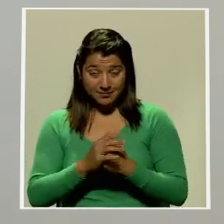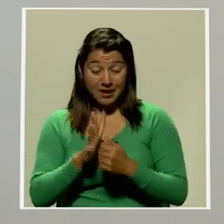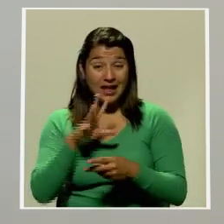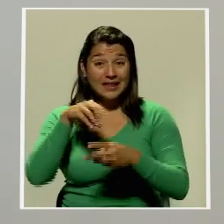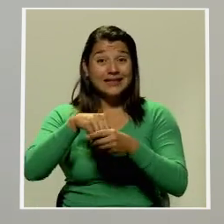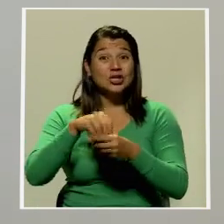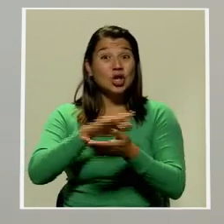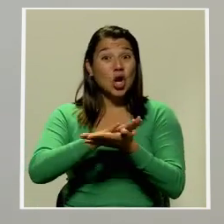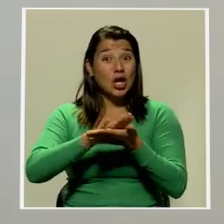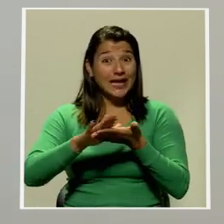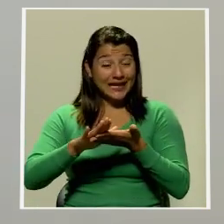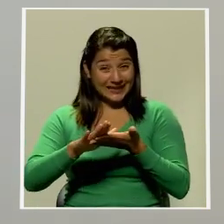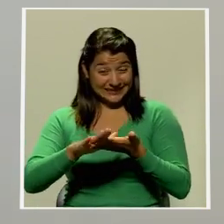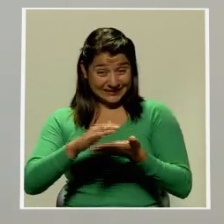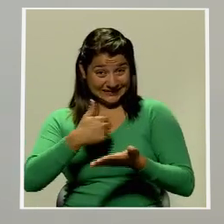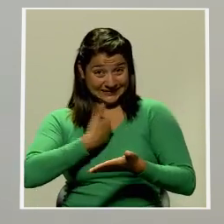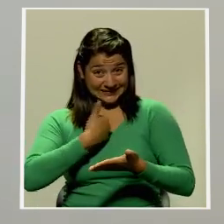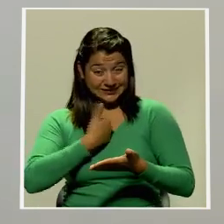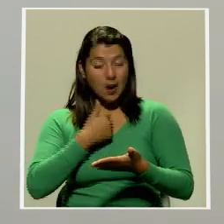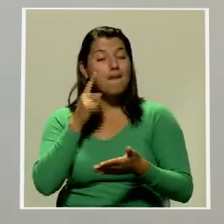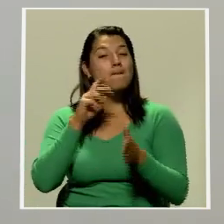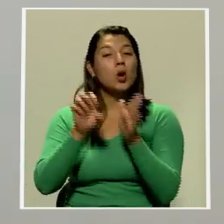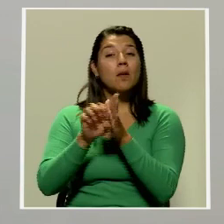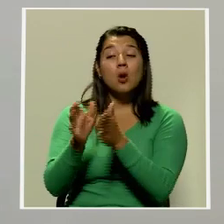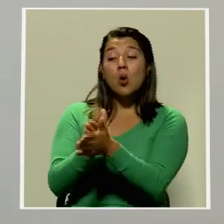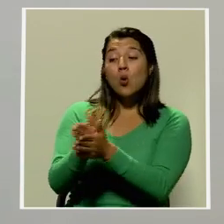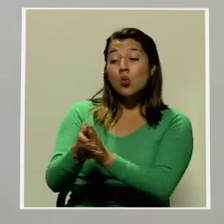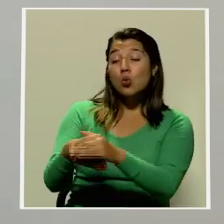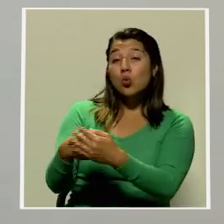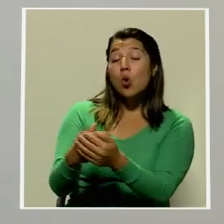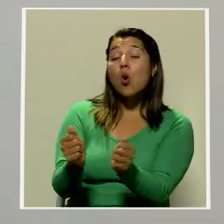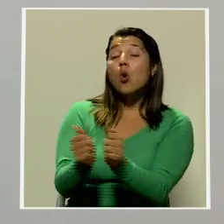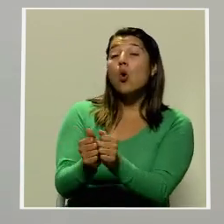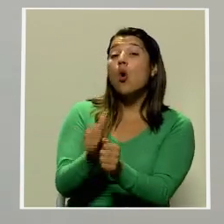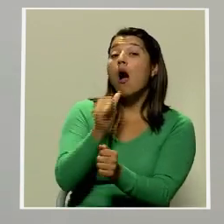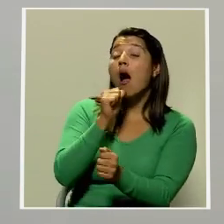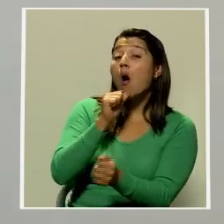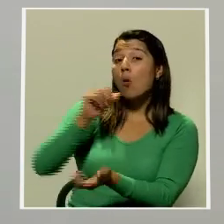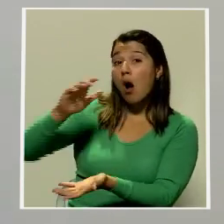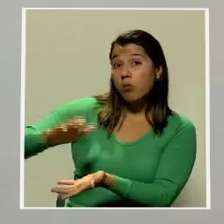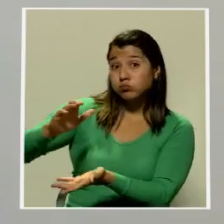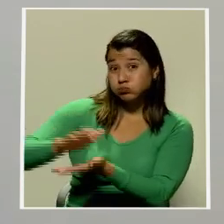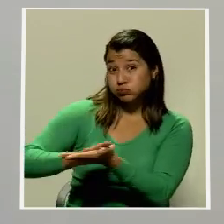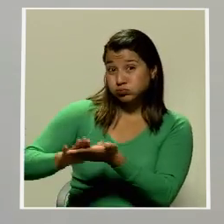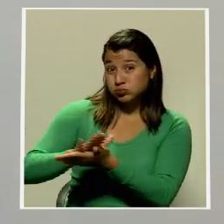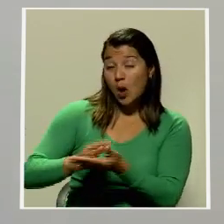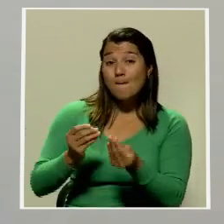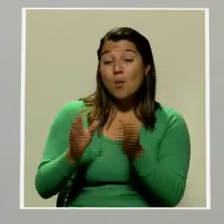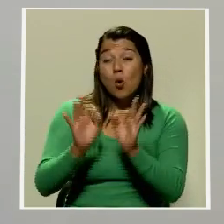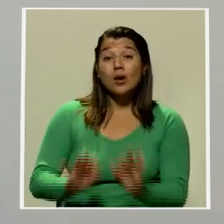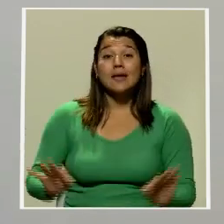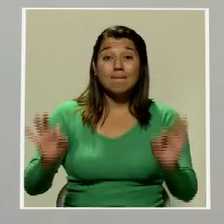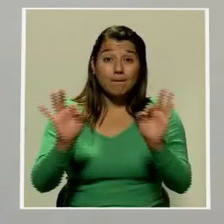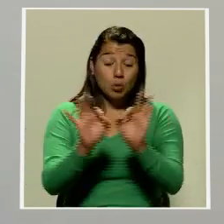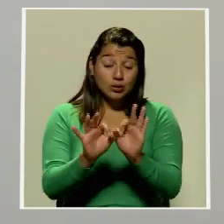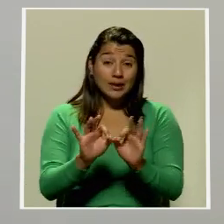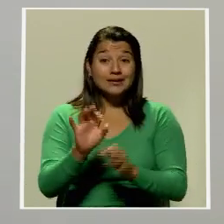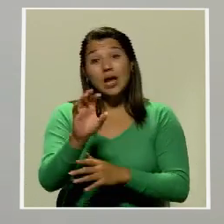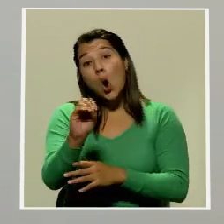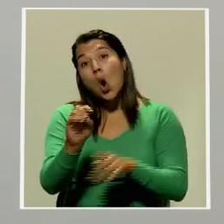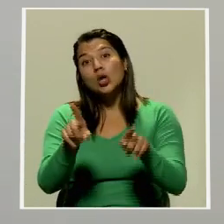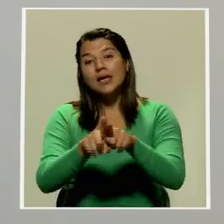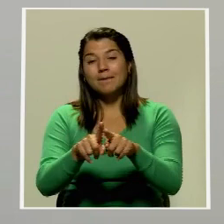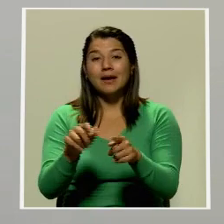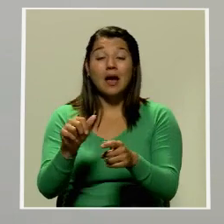higiene personal, el lavado de manos con agua y jabón es fundamental y si no, con alguna solución